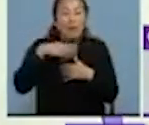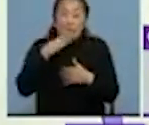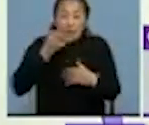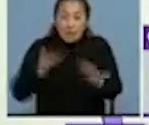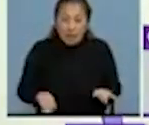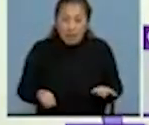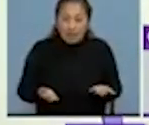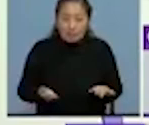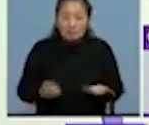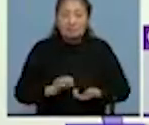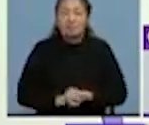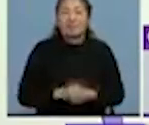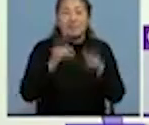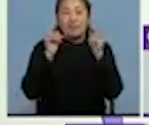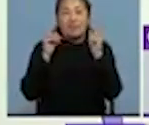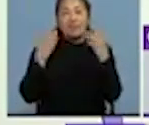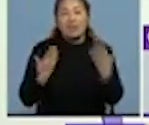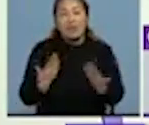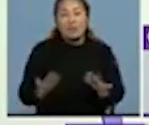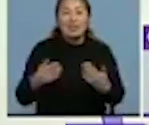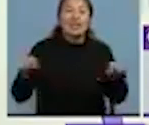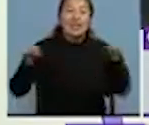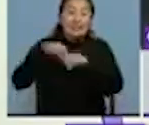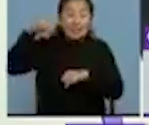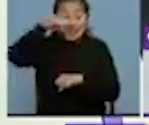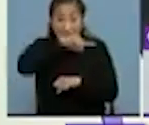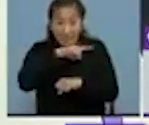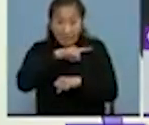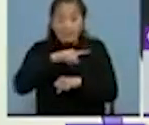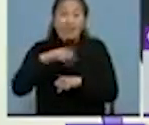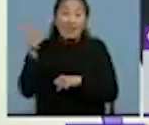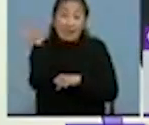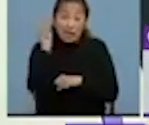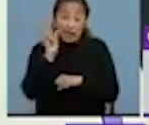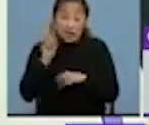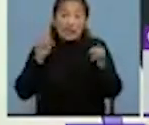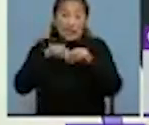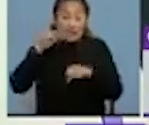verdaderamente también el medio de Radio Visión Jujuy va a estar ahí in situ.